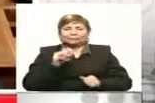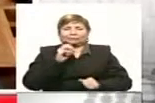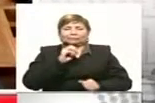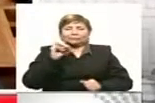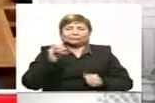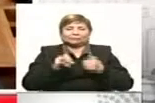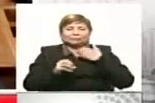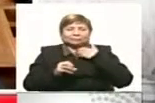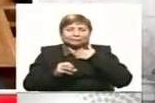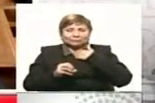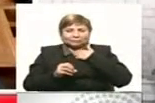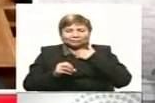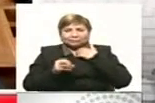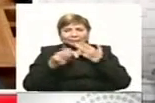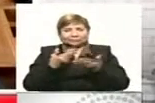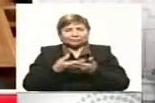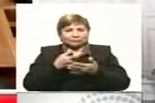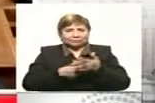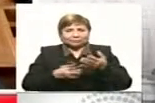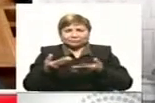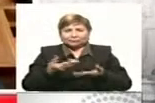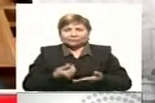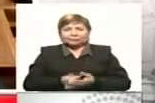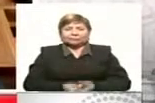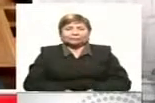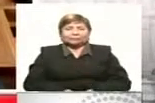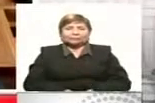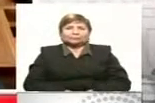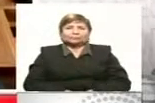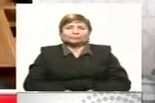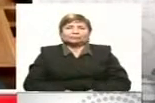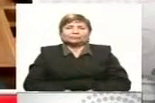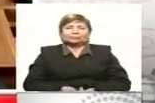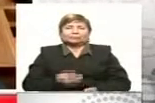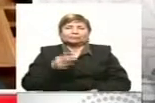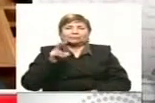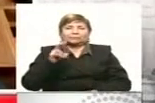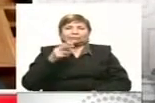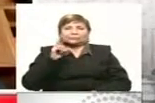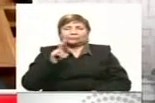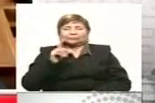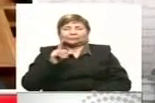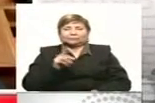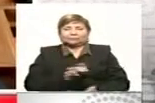6.6% en relación al presupuesto de apertura del año fiscal 2021.